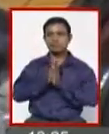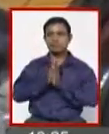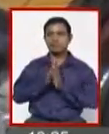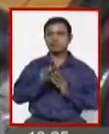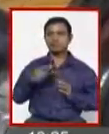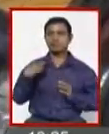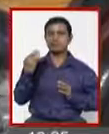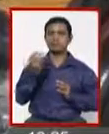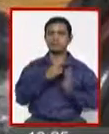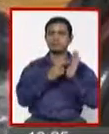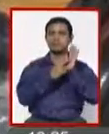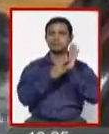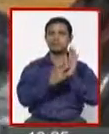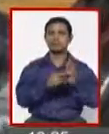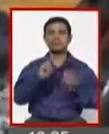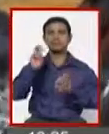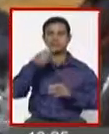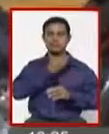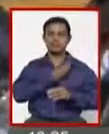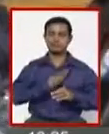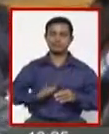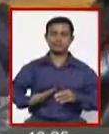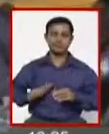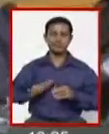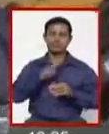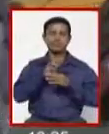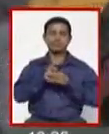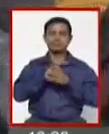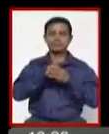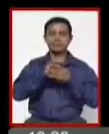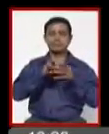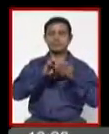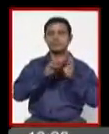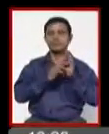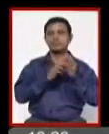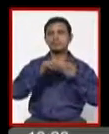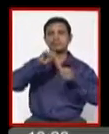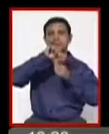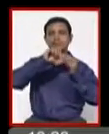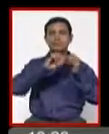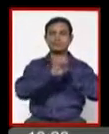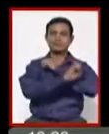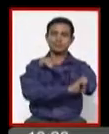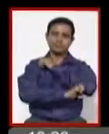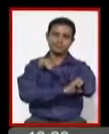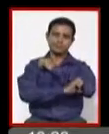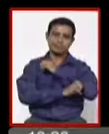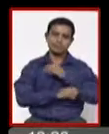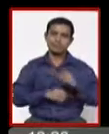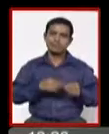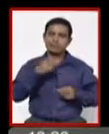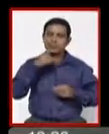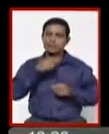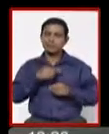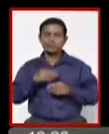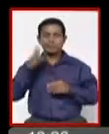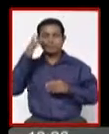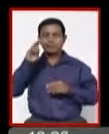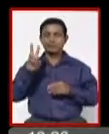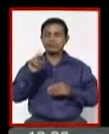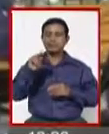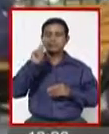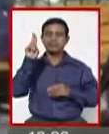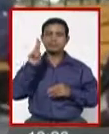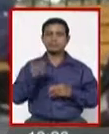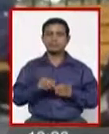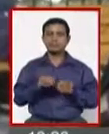nuestra representación. La viceministra de Relaciones Exteriores, Guadalupe Palomeque, lamentó que no se haya usado canales diplomáticos para resolver el